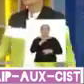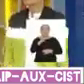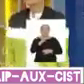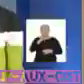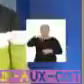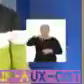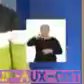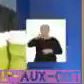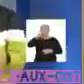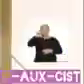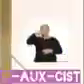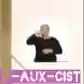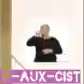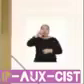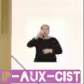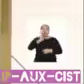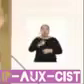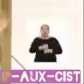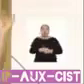planos?